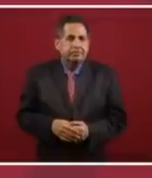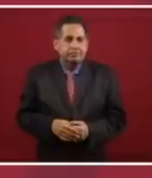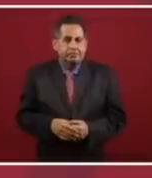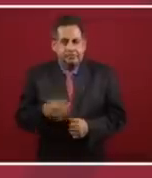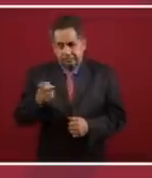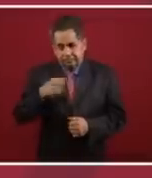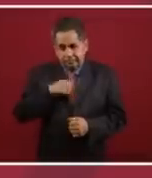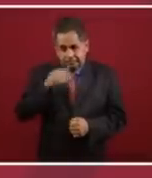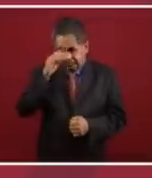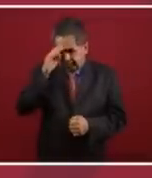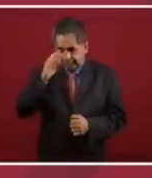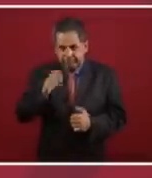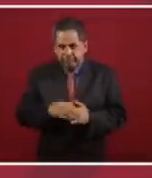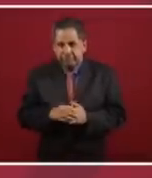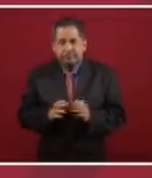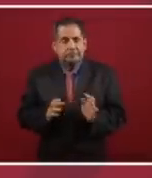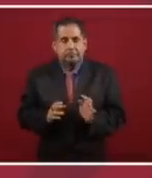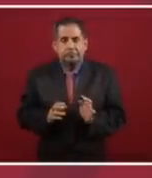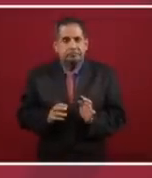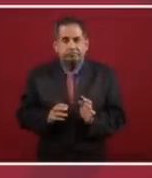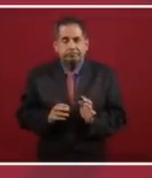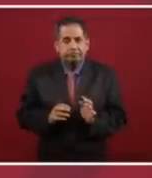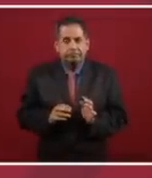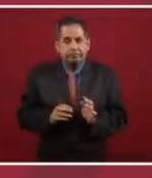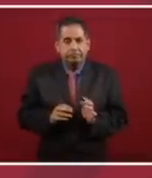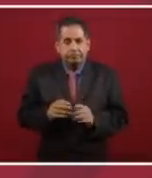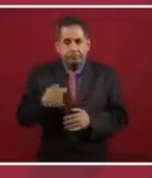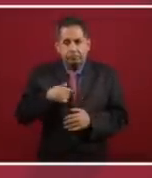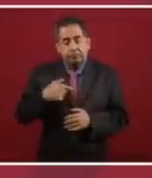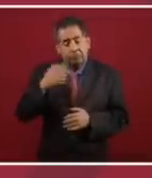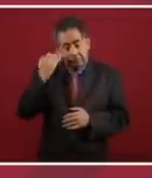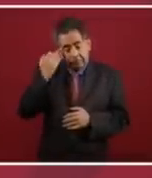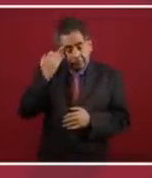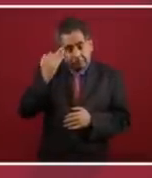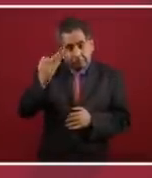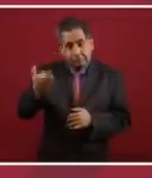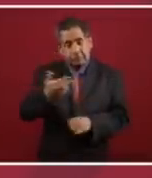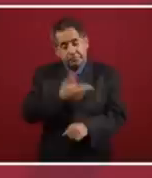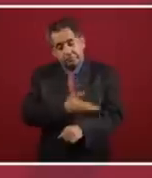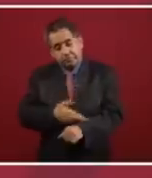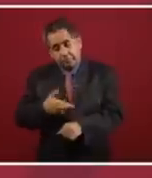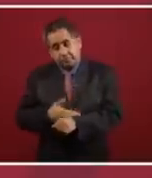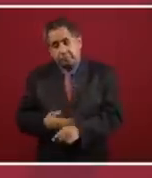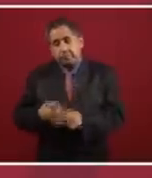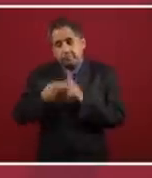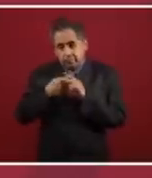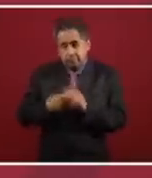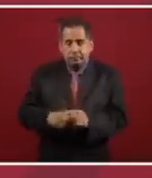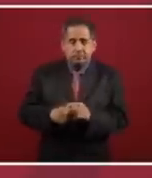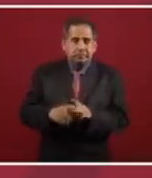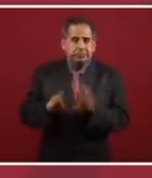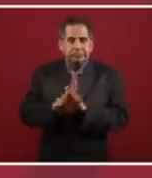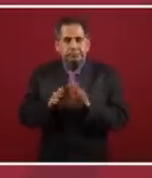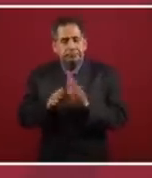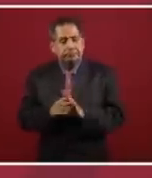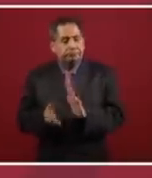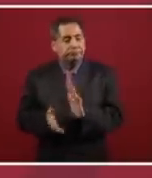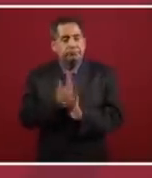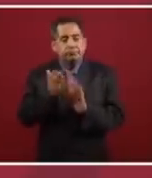Por eso nos llevó tiempo iniciar la